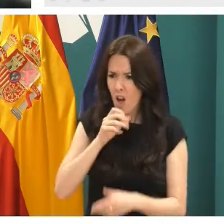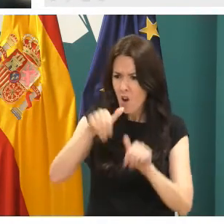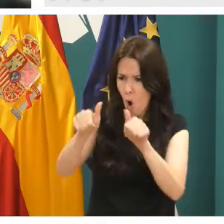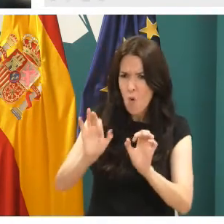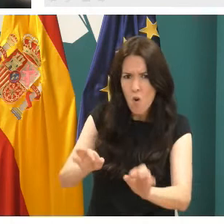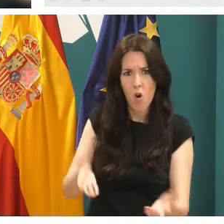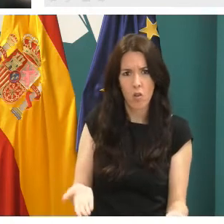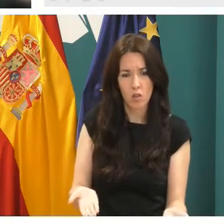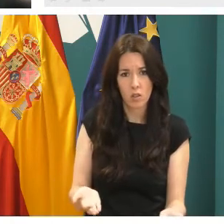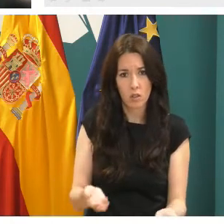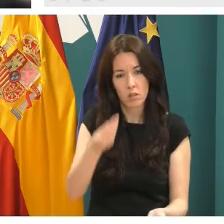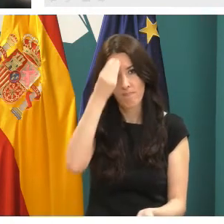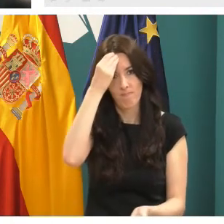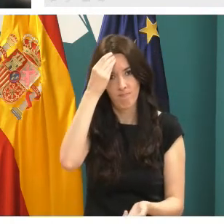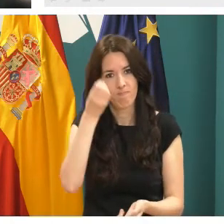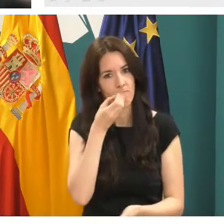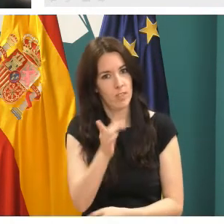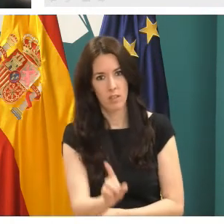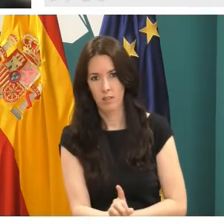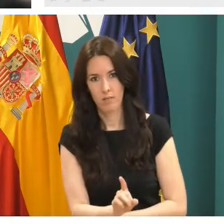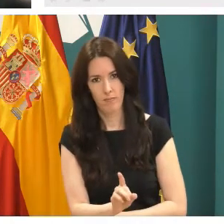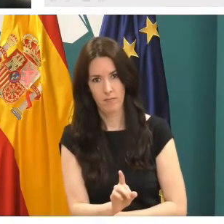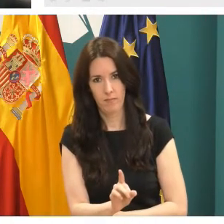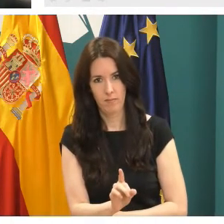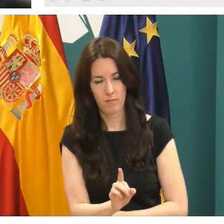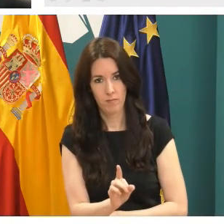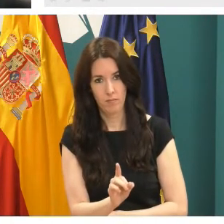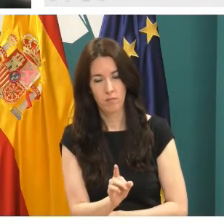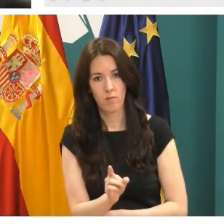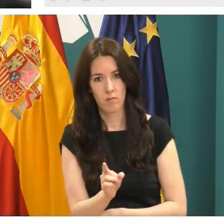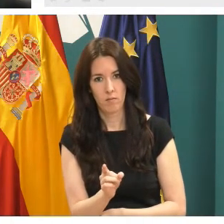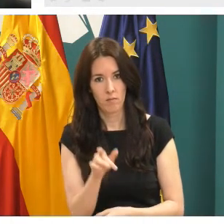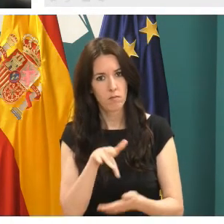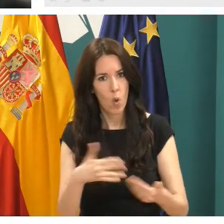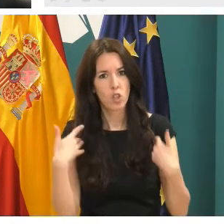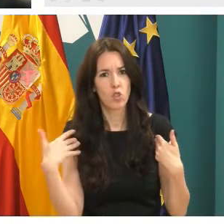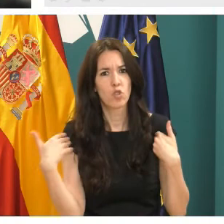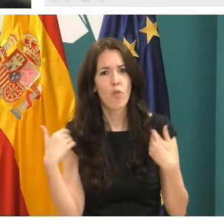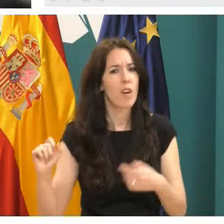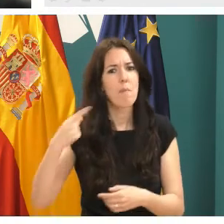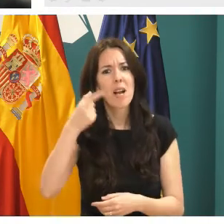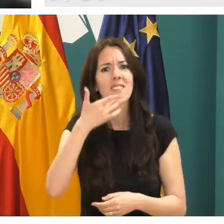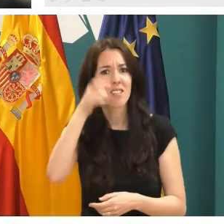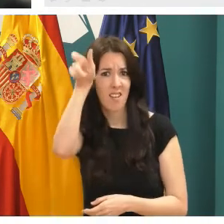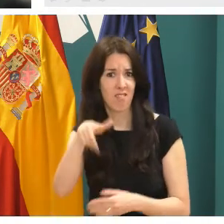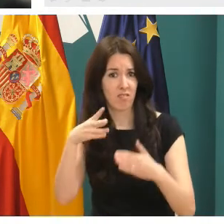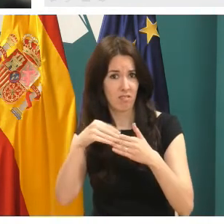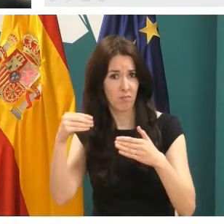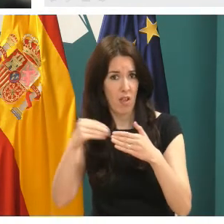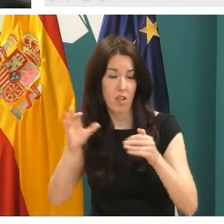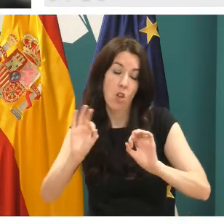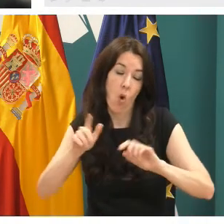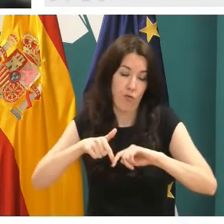ahora. Eso creo que no procede. Nadie lo ha pasado peor que él o peor que ella o peor que el